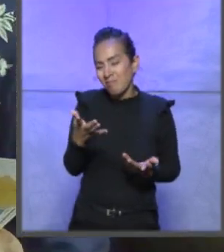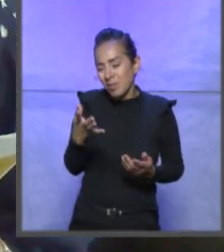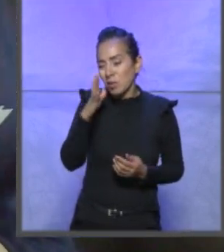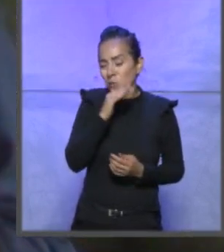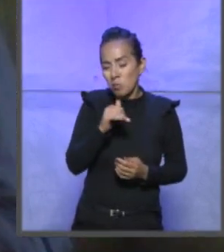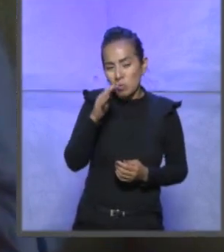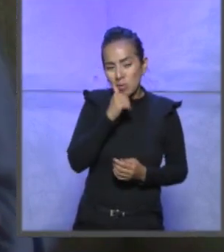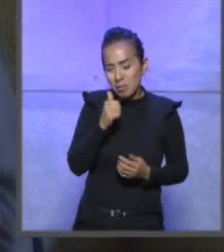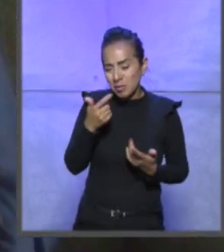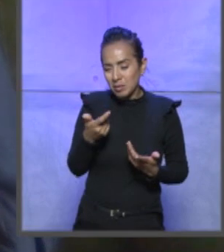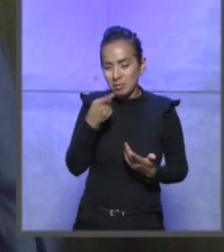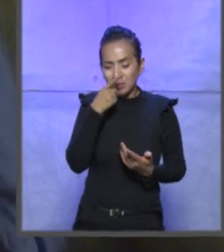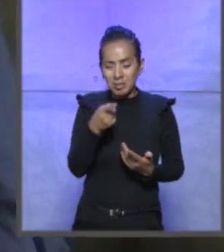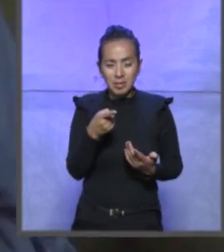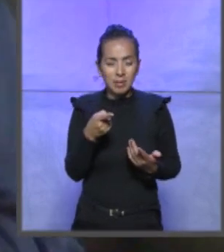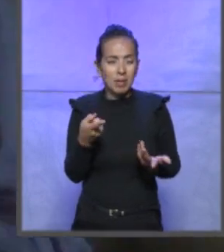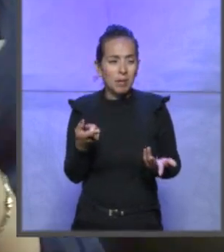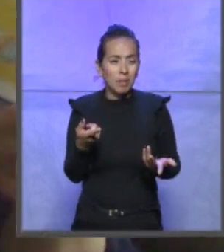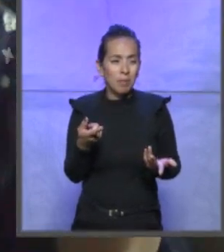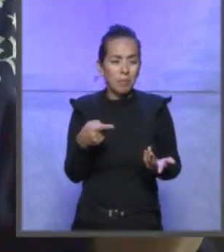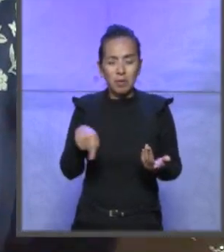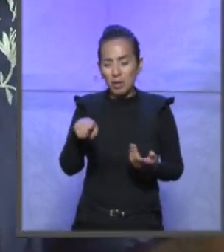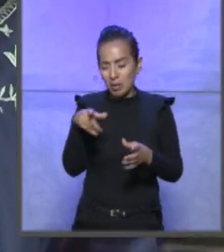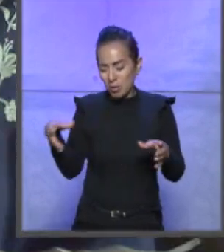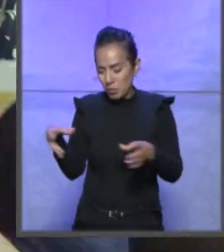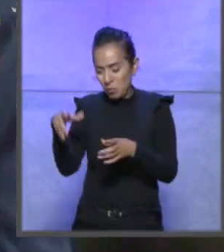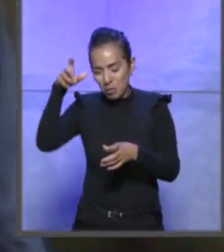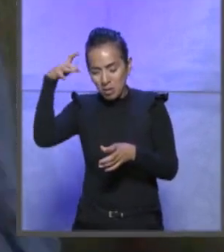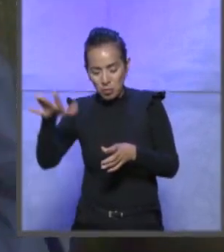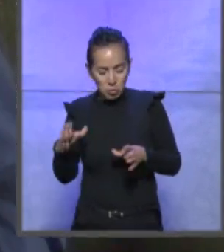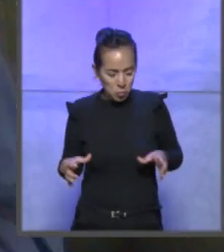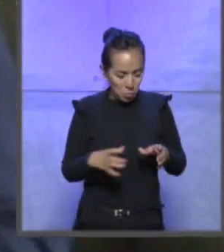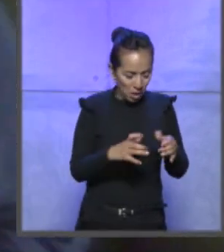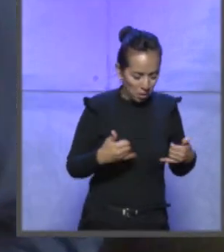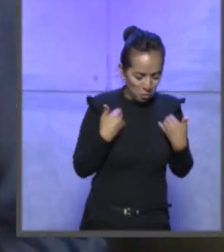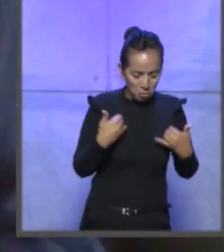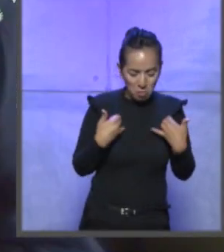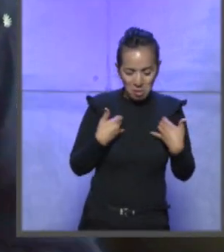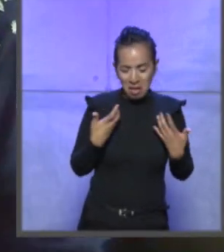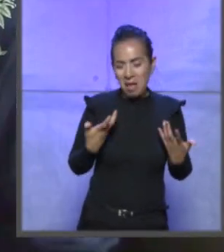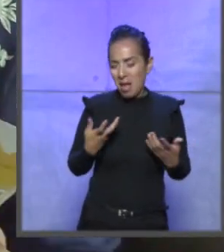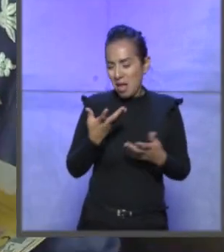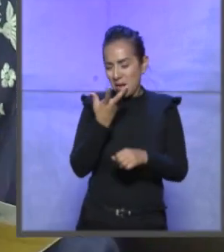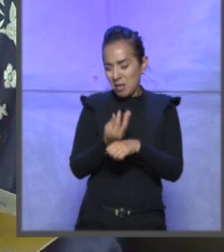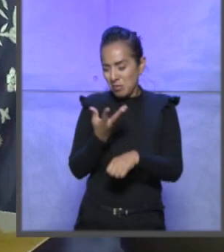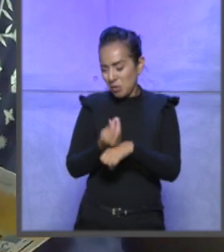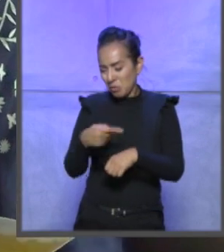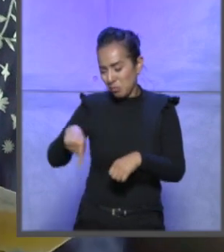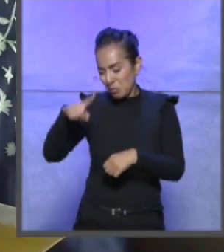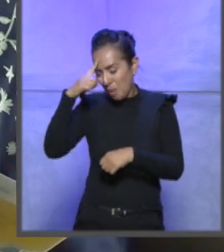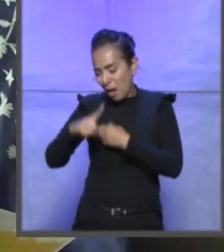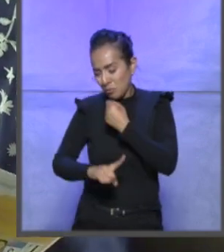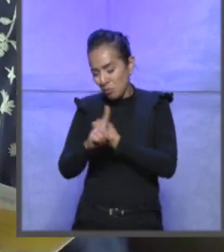podemos nosotros pretender ni desde los grupos de los adultos ni de los jóvenes que las soluciones a